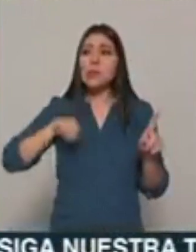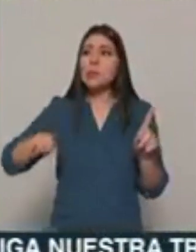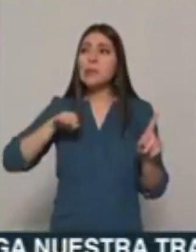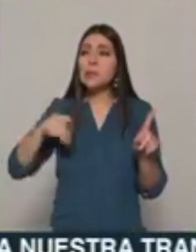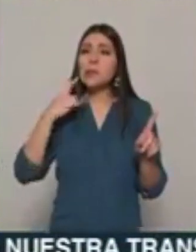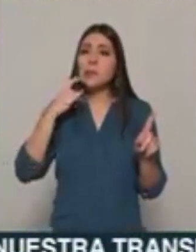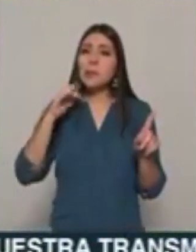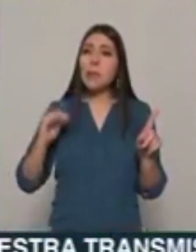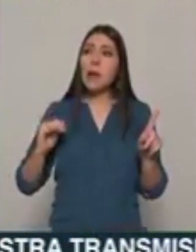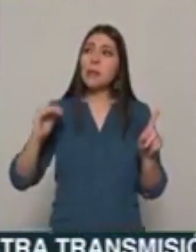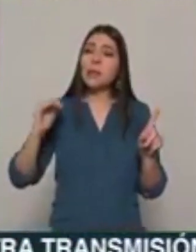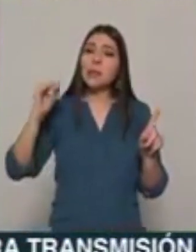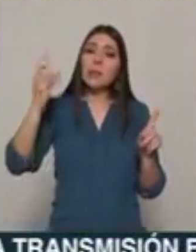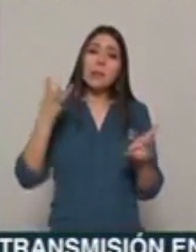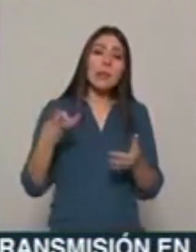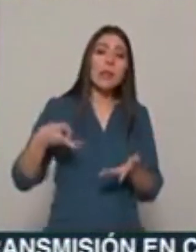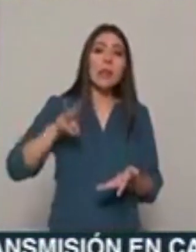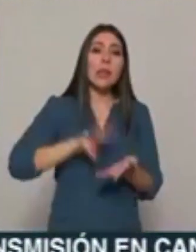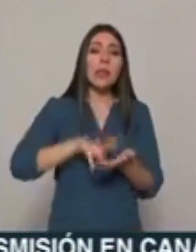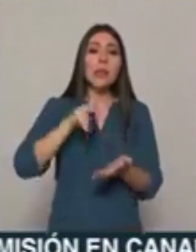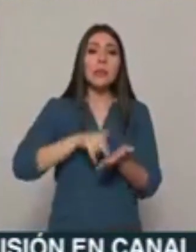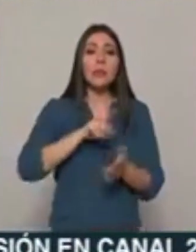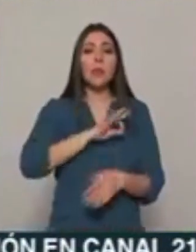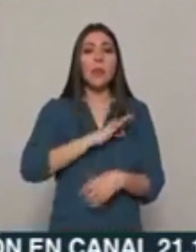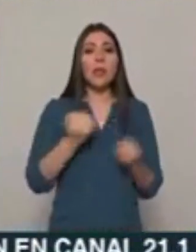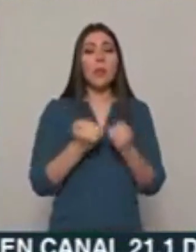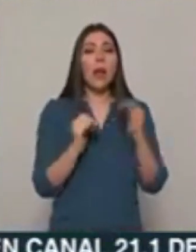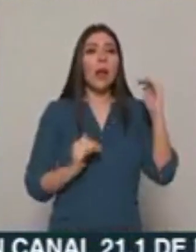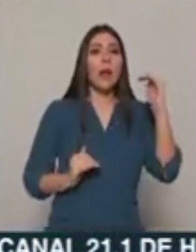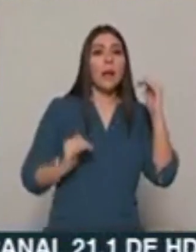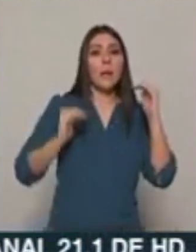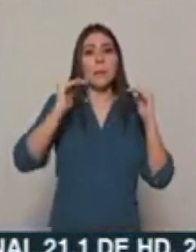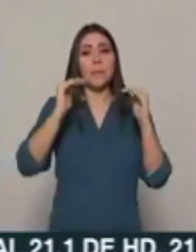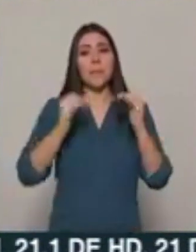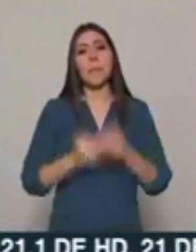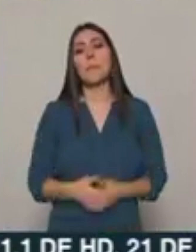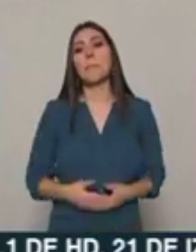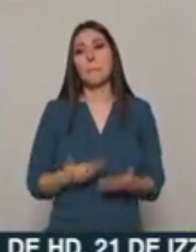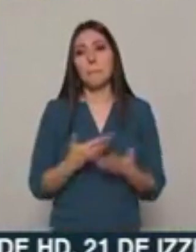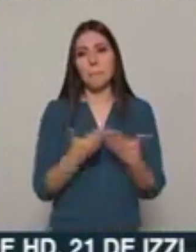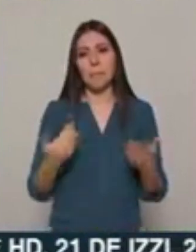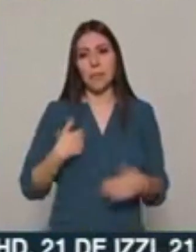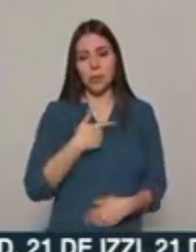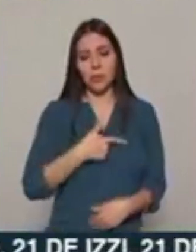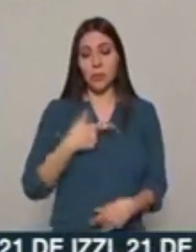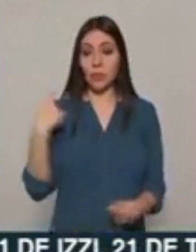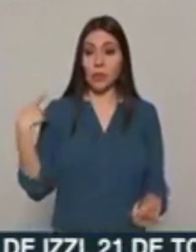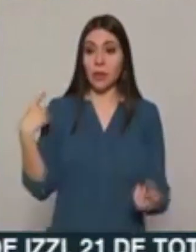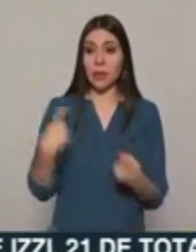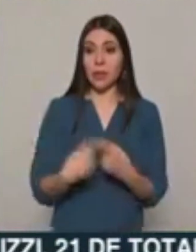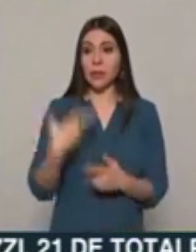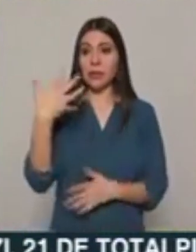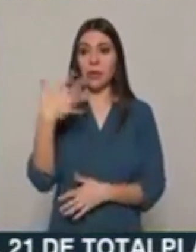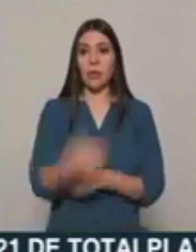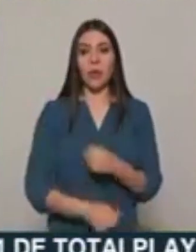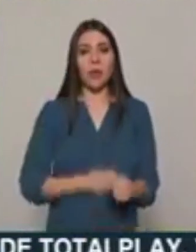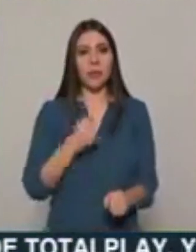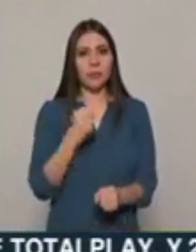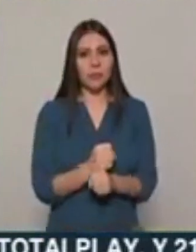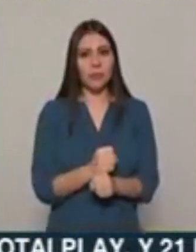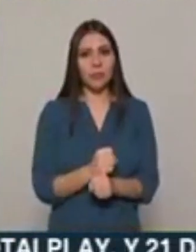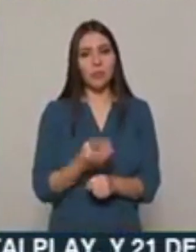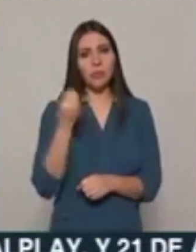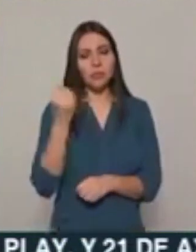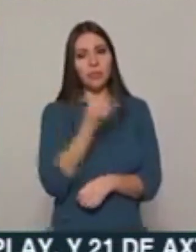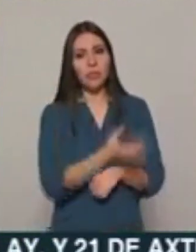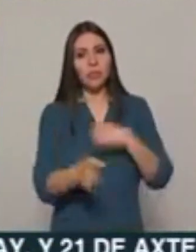falta muchísimas cosas por seguir haciendo, pero me da gusto que en los 5 años que llevan, muchas